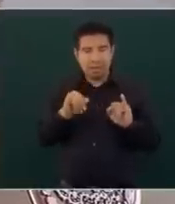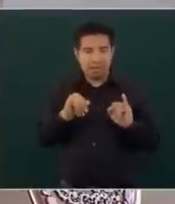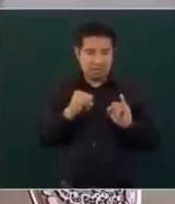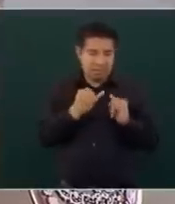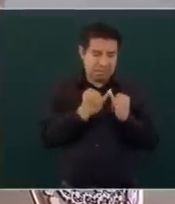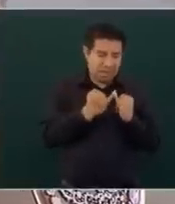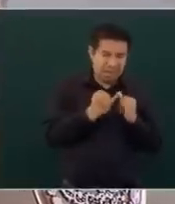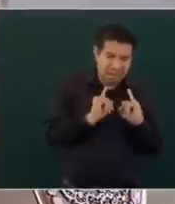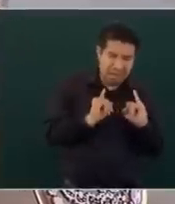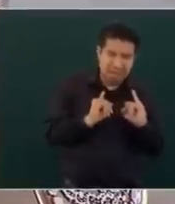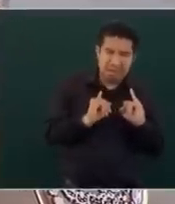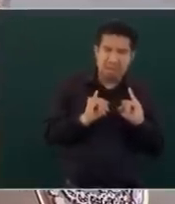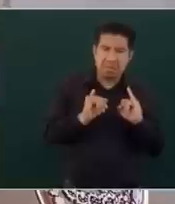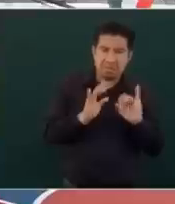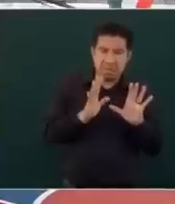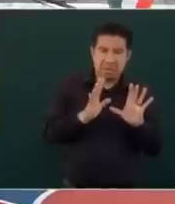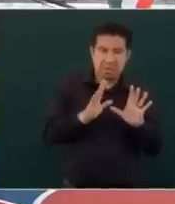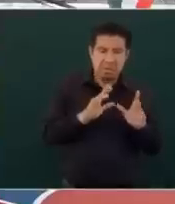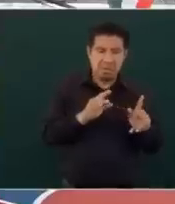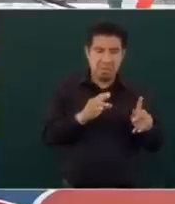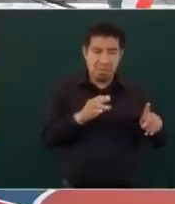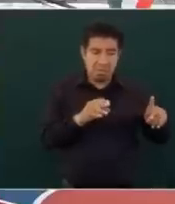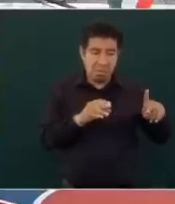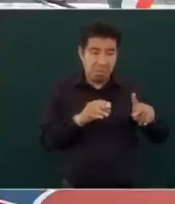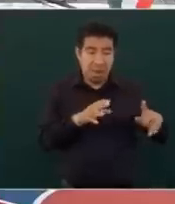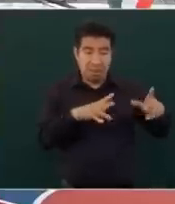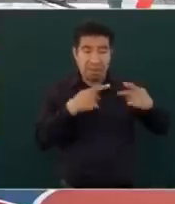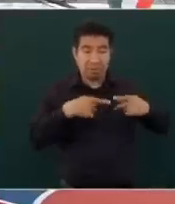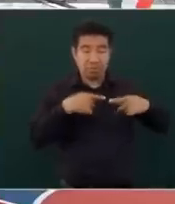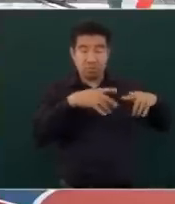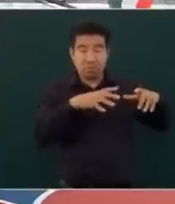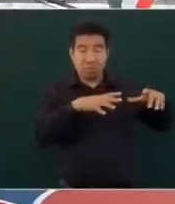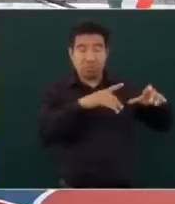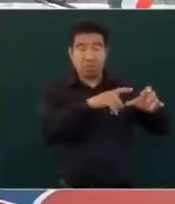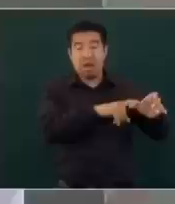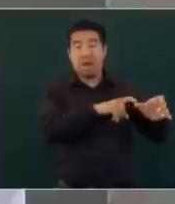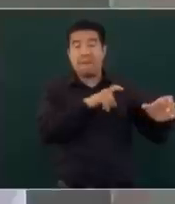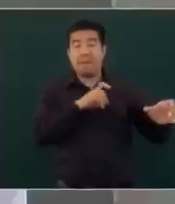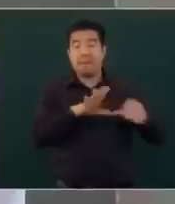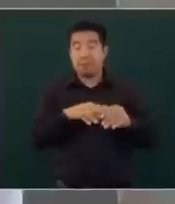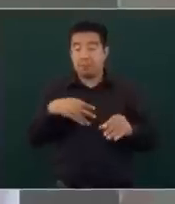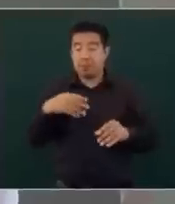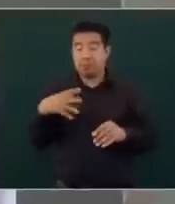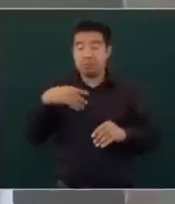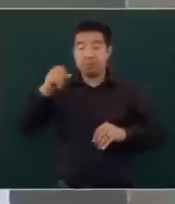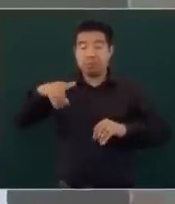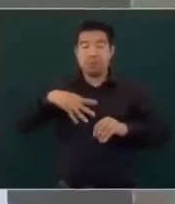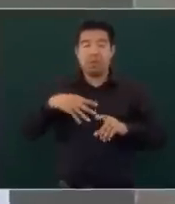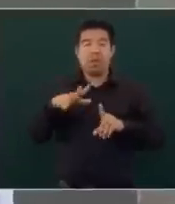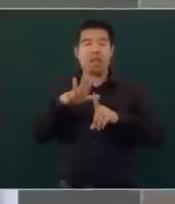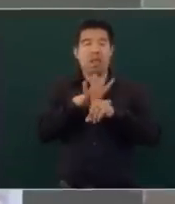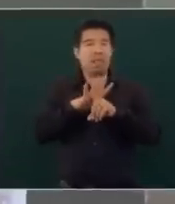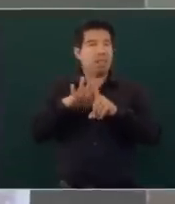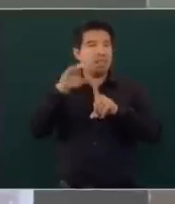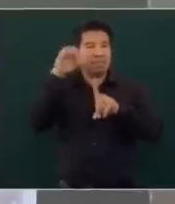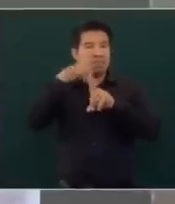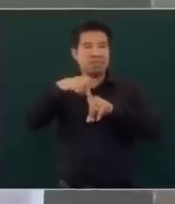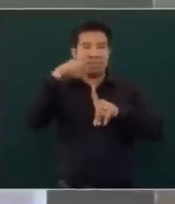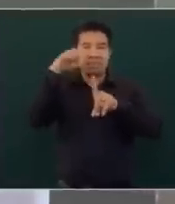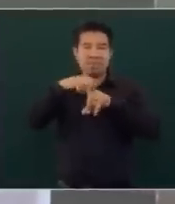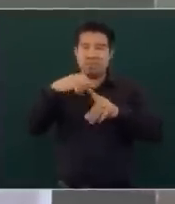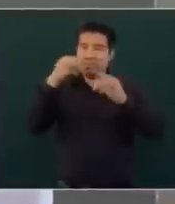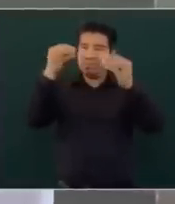independientes del pueblo, no del poder, y engañaron también muchísimo con eso.